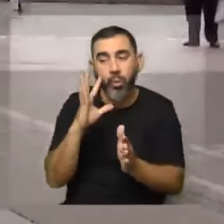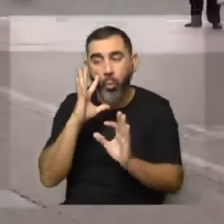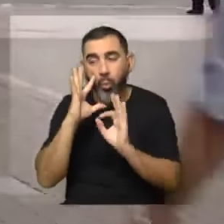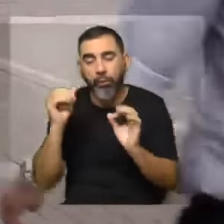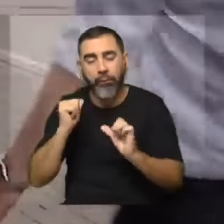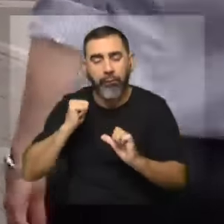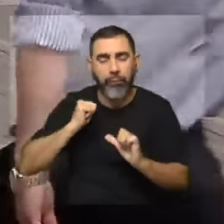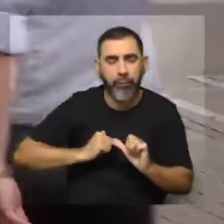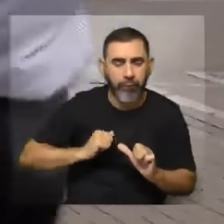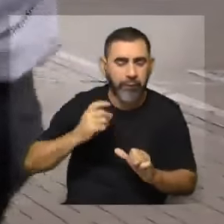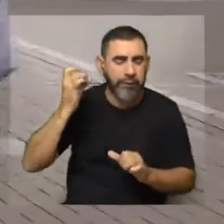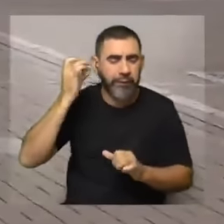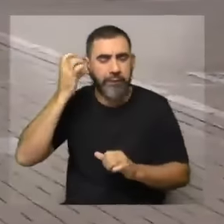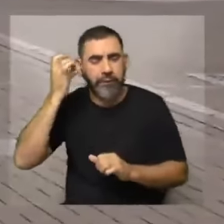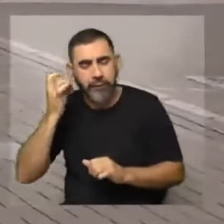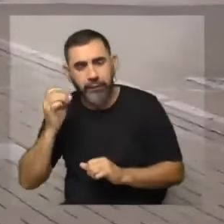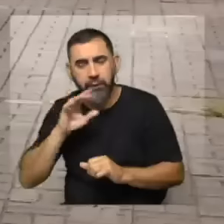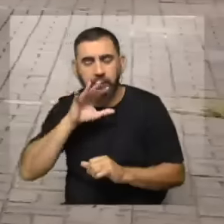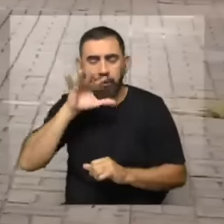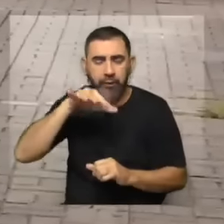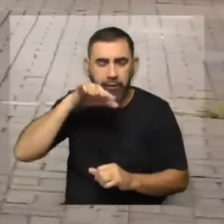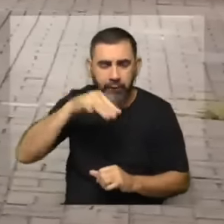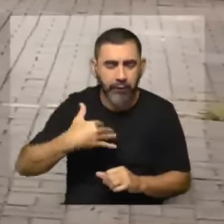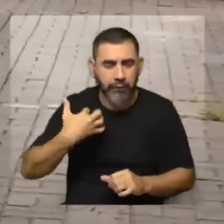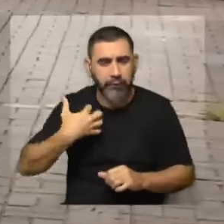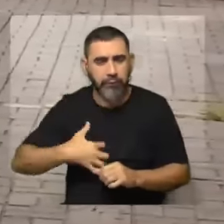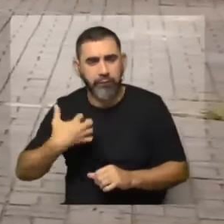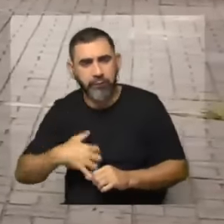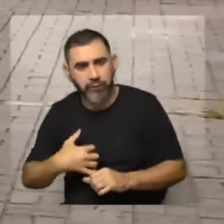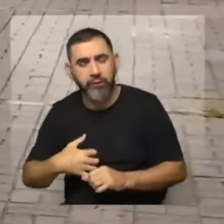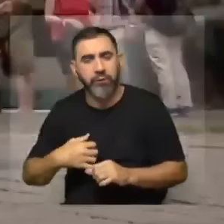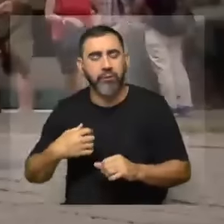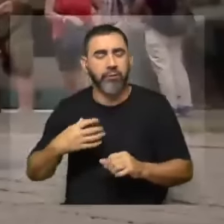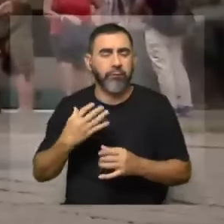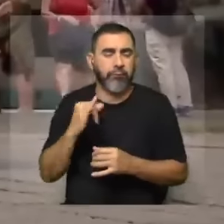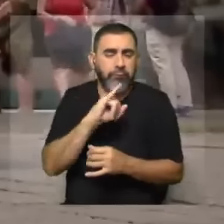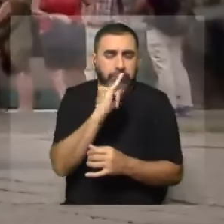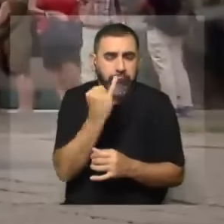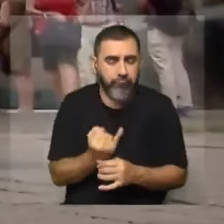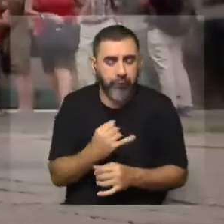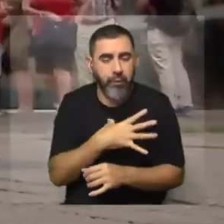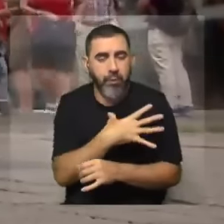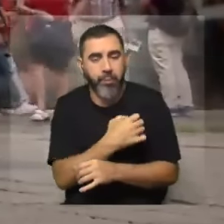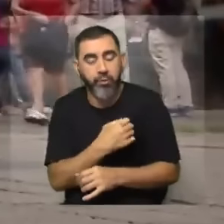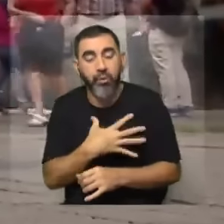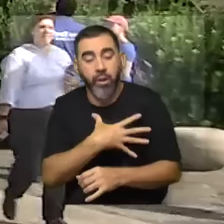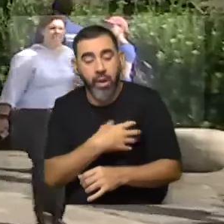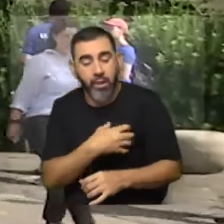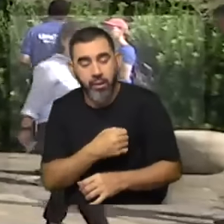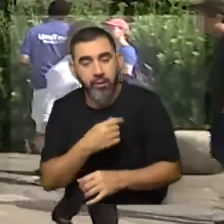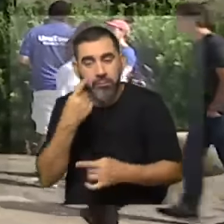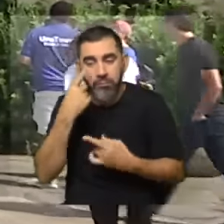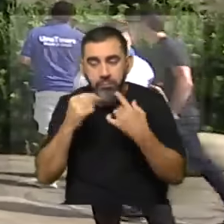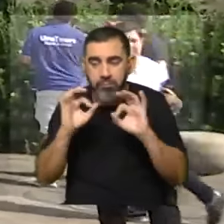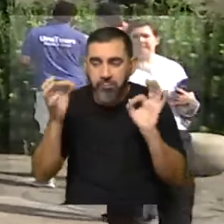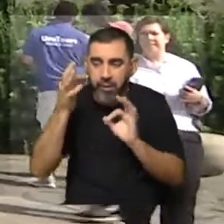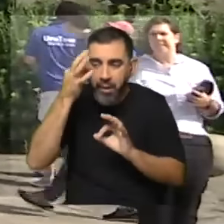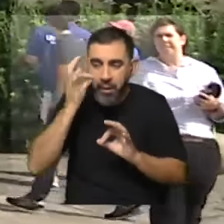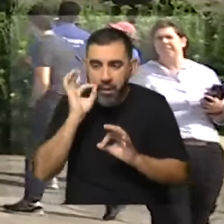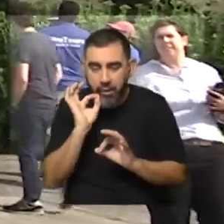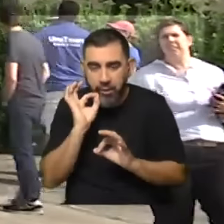agotamiento dolor de cabeza náuseas vómitos deshidratación presión baja y en el caso de lactantes llantos sin lágrimas y mollera